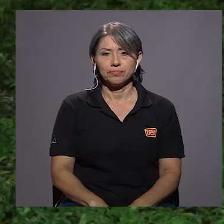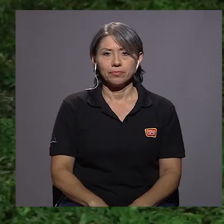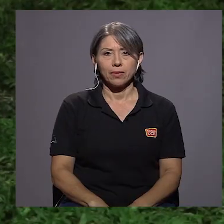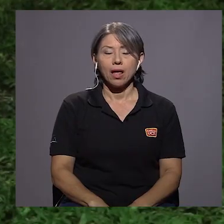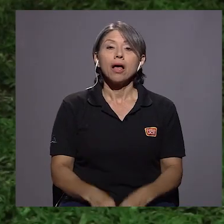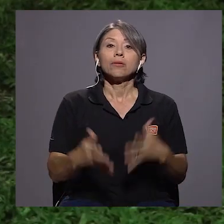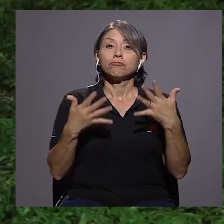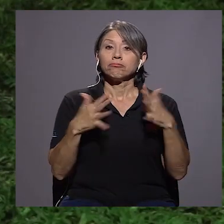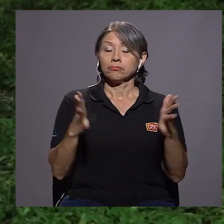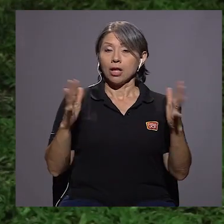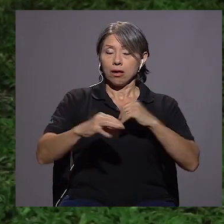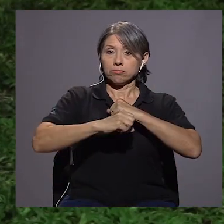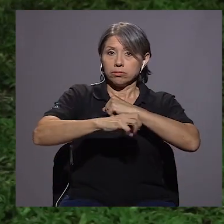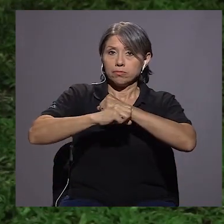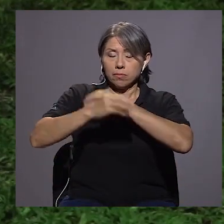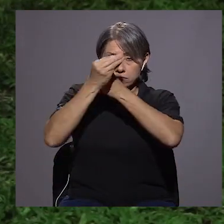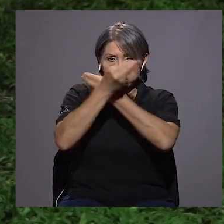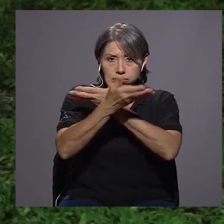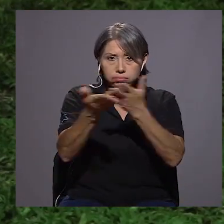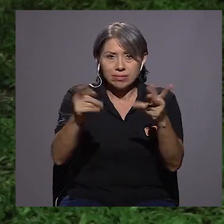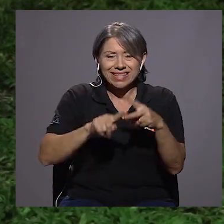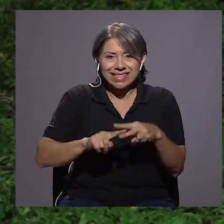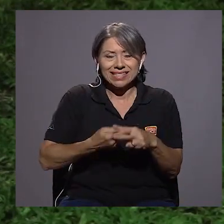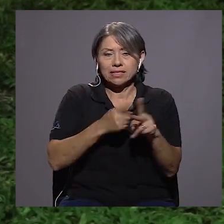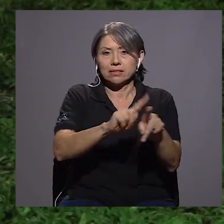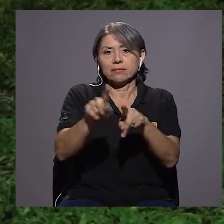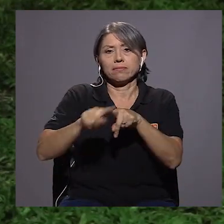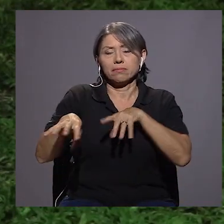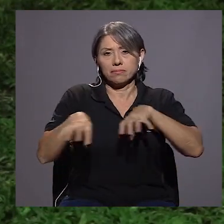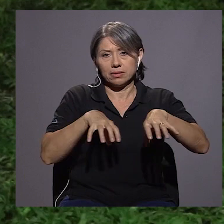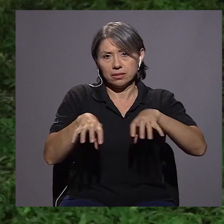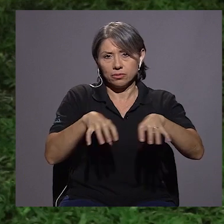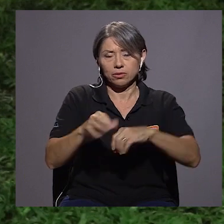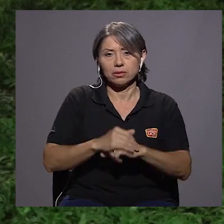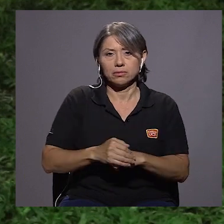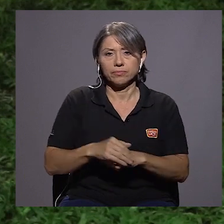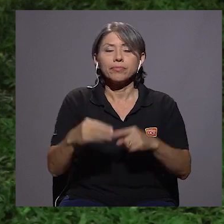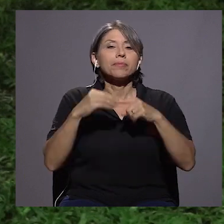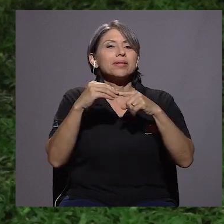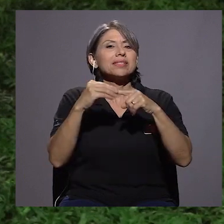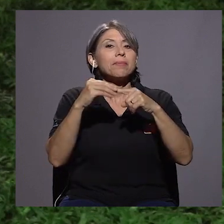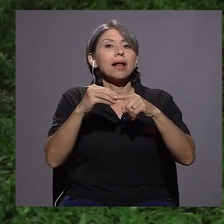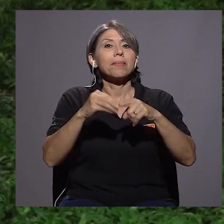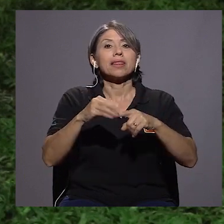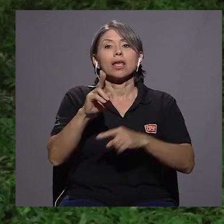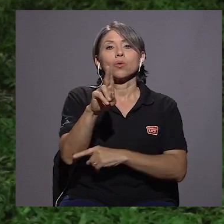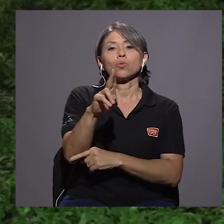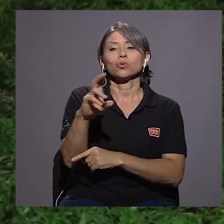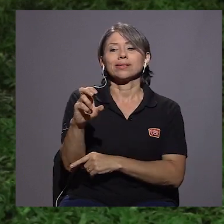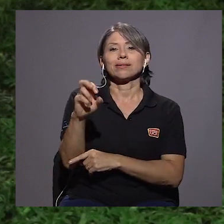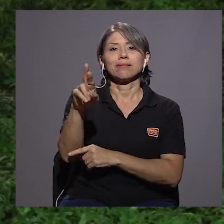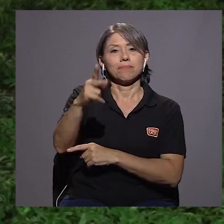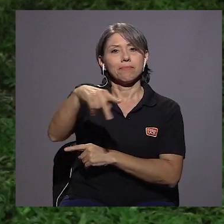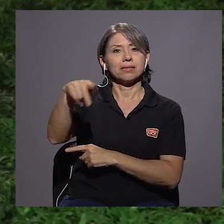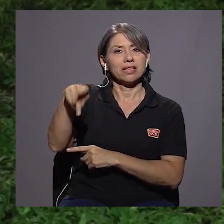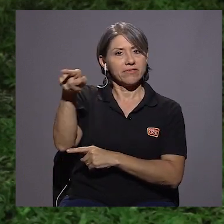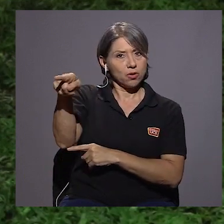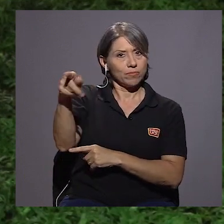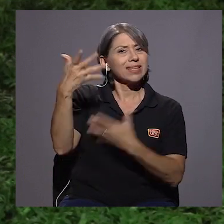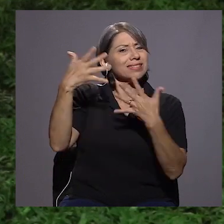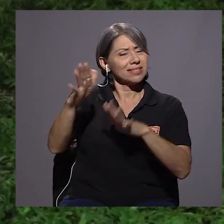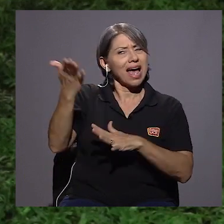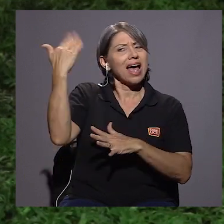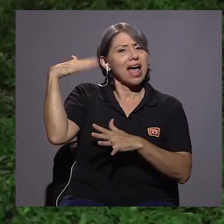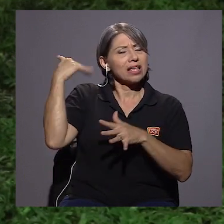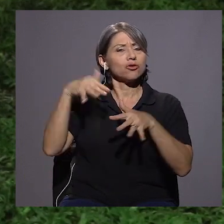2019. A partir de este anuncio se inician una serie de acciones, principalmente en la sede del Pacífico, quienes ya